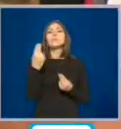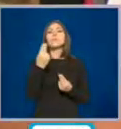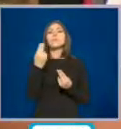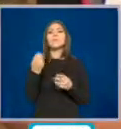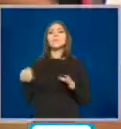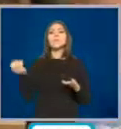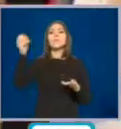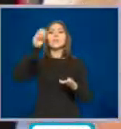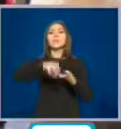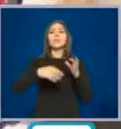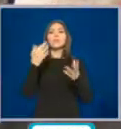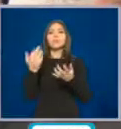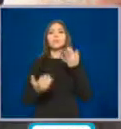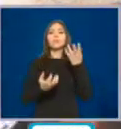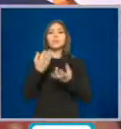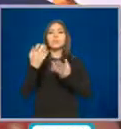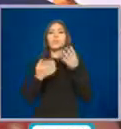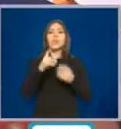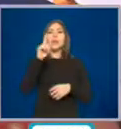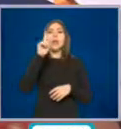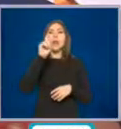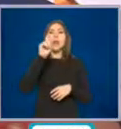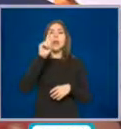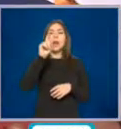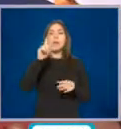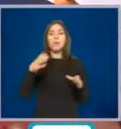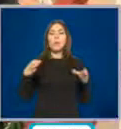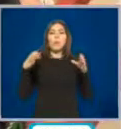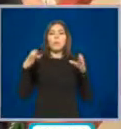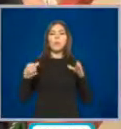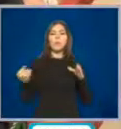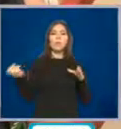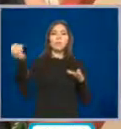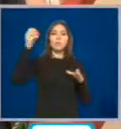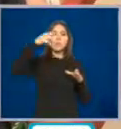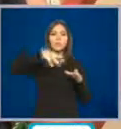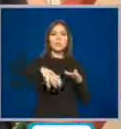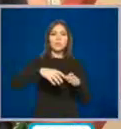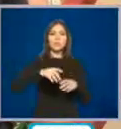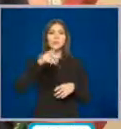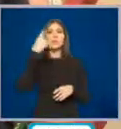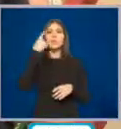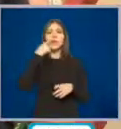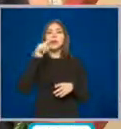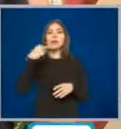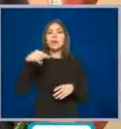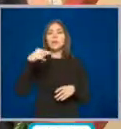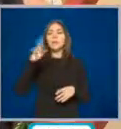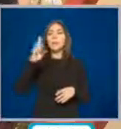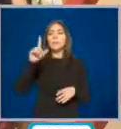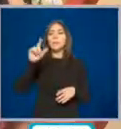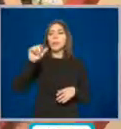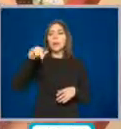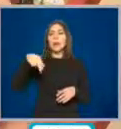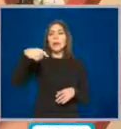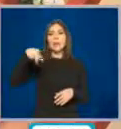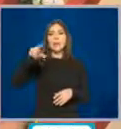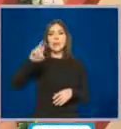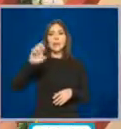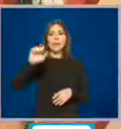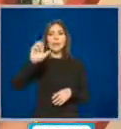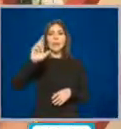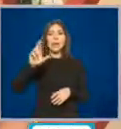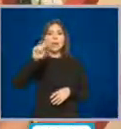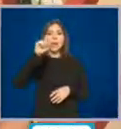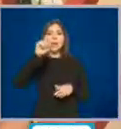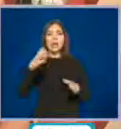de blanqueamiento, lo único que va a hacer suavizar nuestro producto, pero conservando siempre los nutrientes y las vitaminas que Ok. Y necesitamos. los